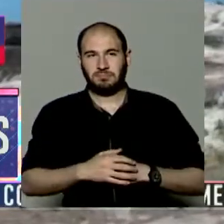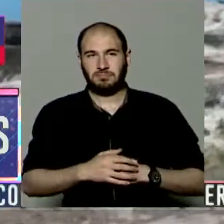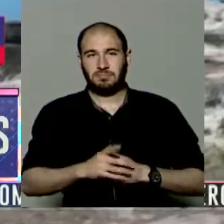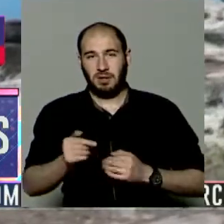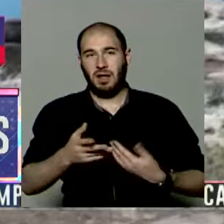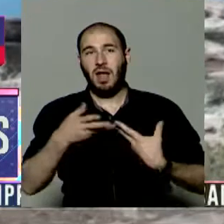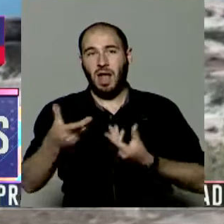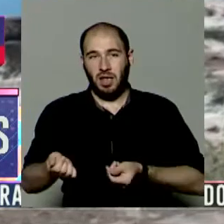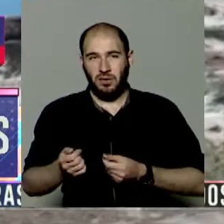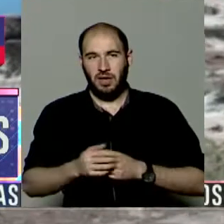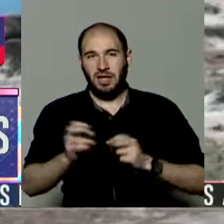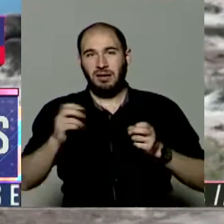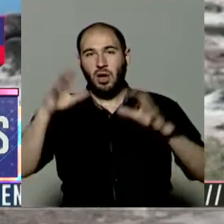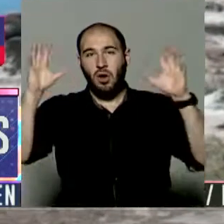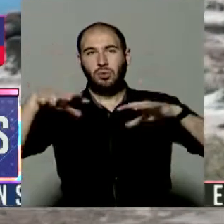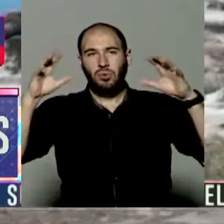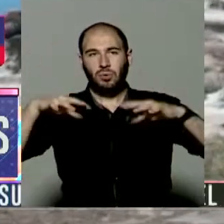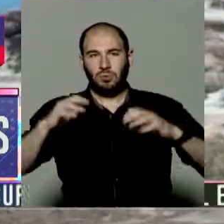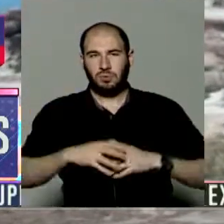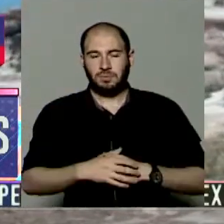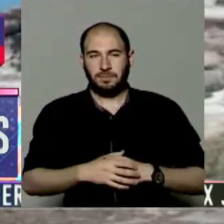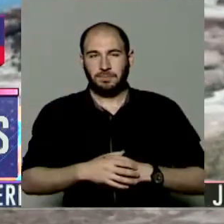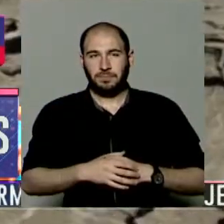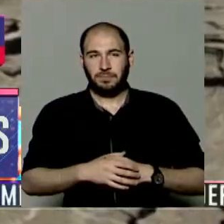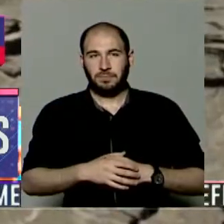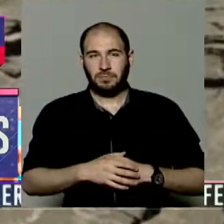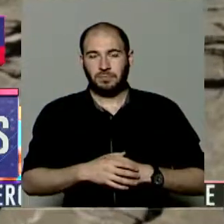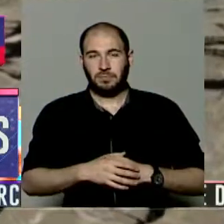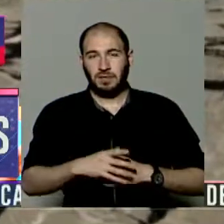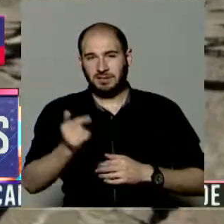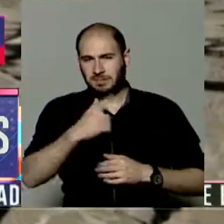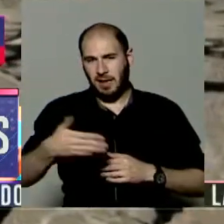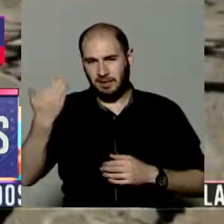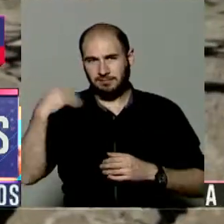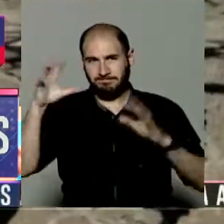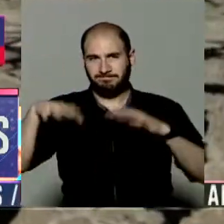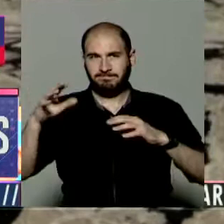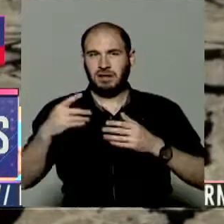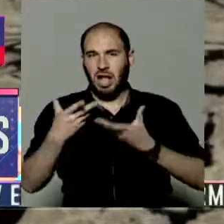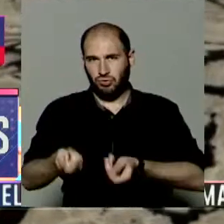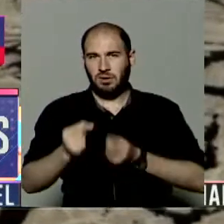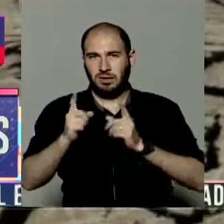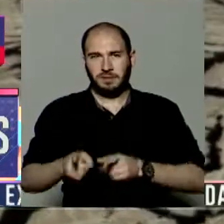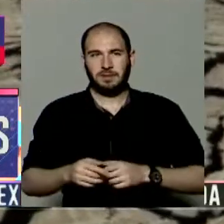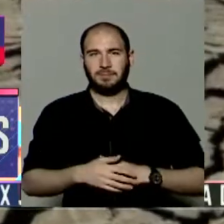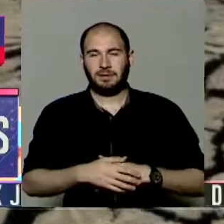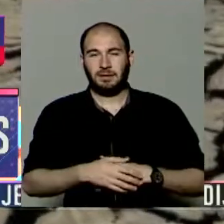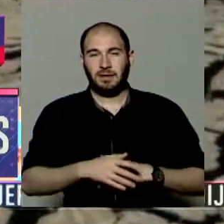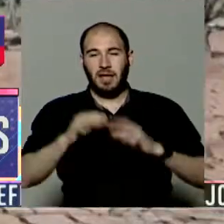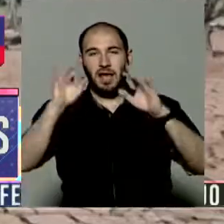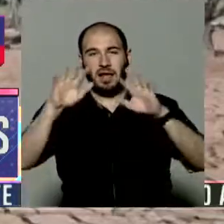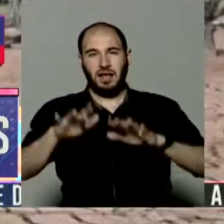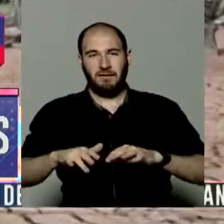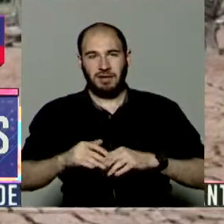Ayudó bastante el tema de las lluvias que ha habido en las últimas semanas, ayudó bastante las